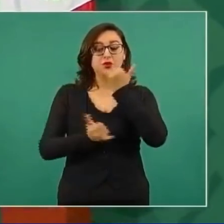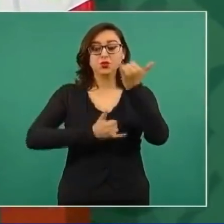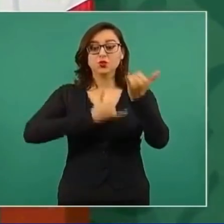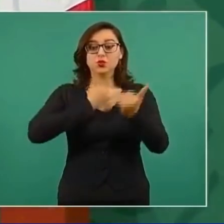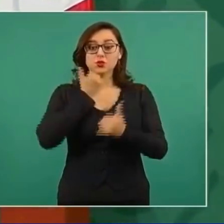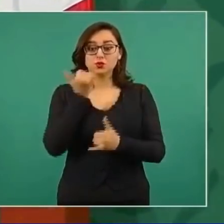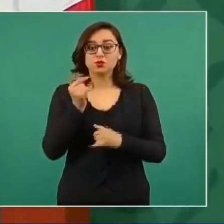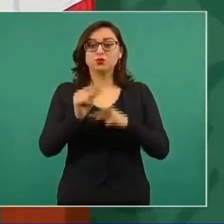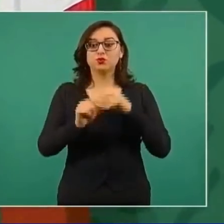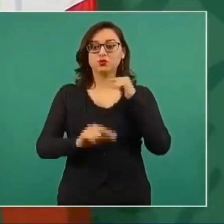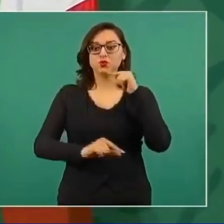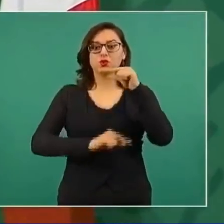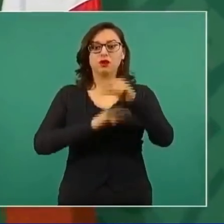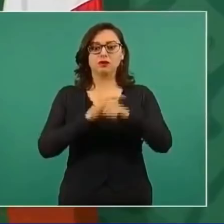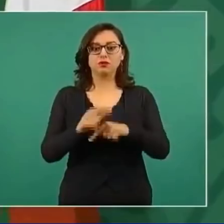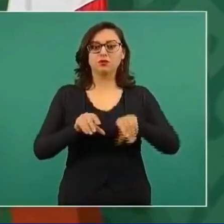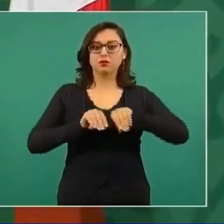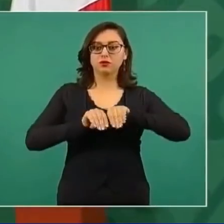que se van